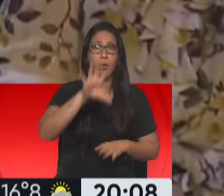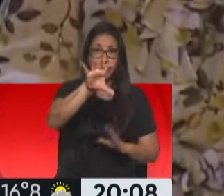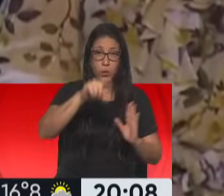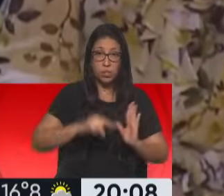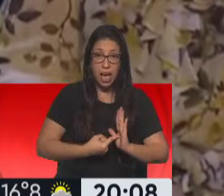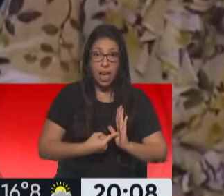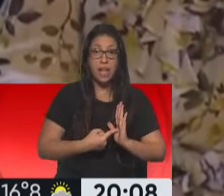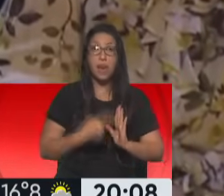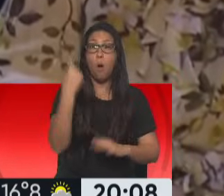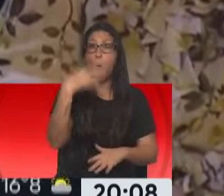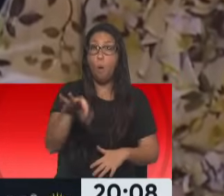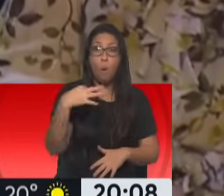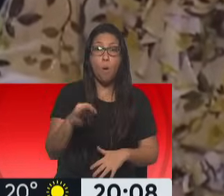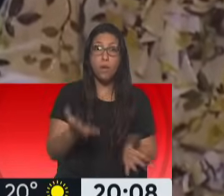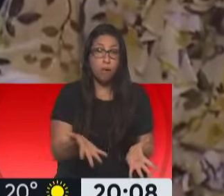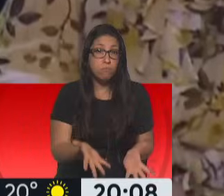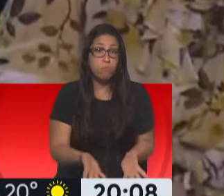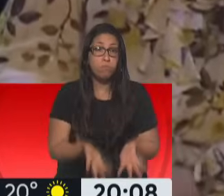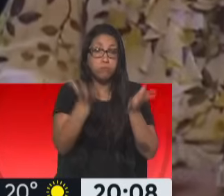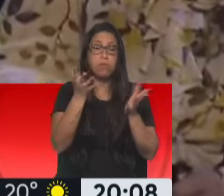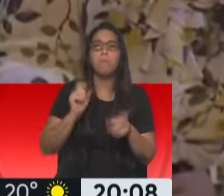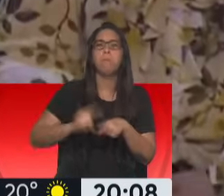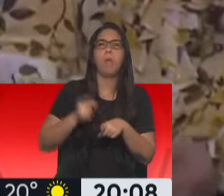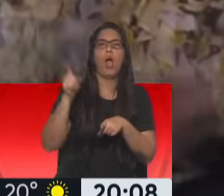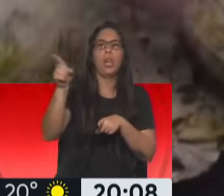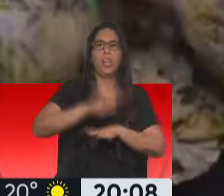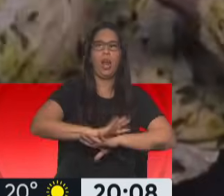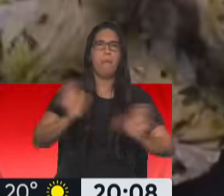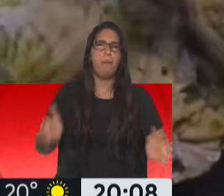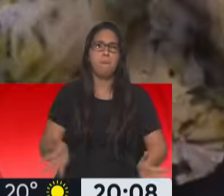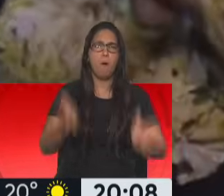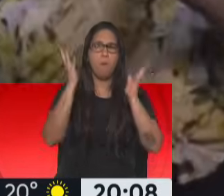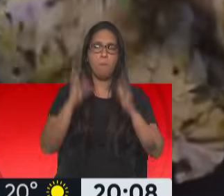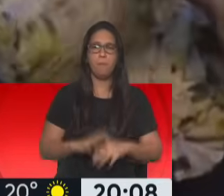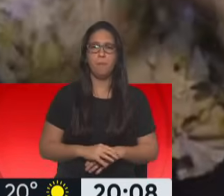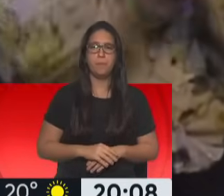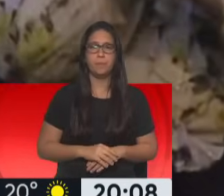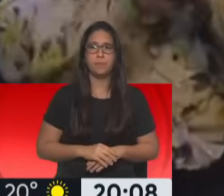Aires, los únicos que prosperan son los políticos.